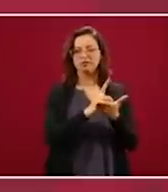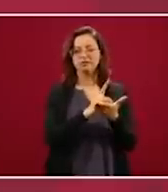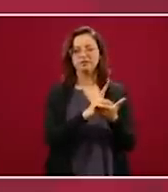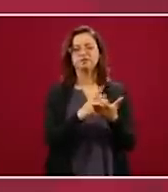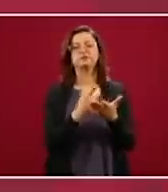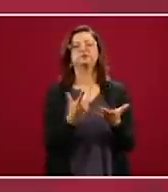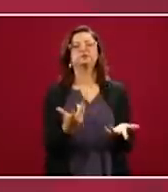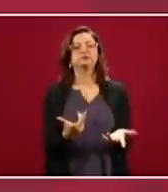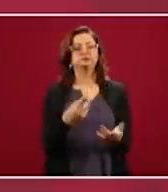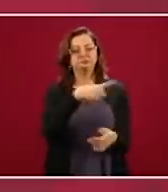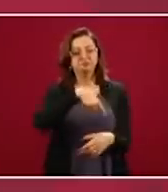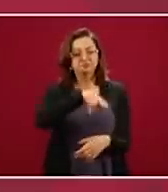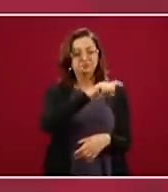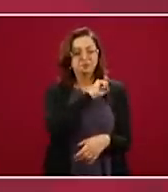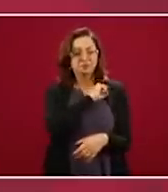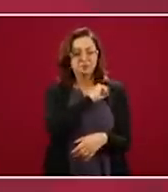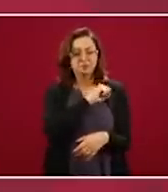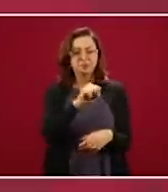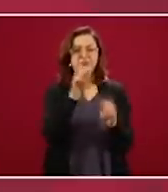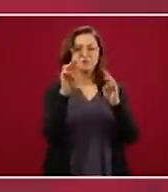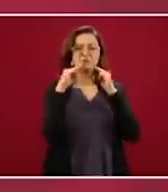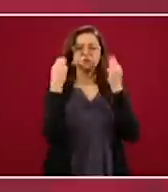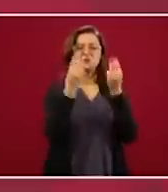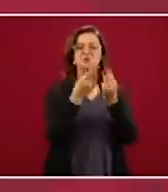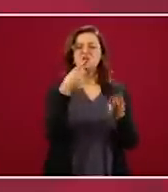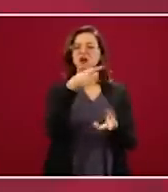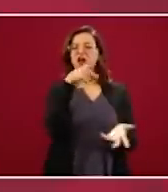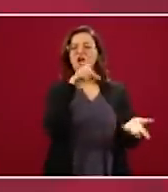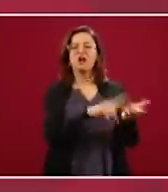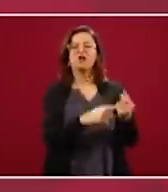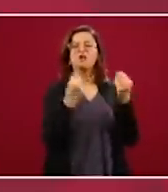de la delincuencia, es un mundo feliz,